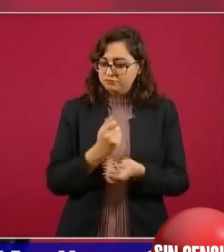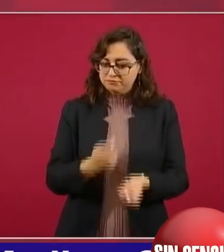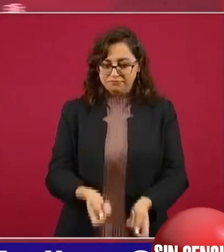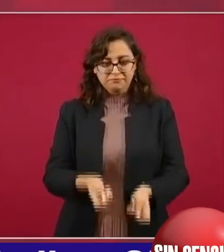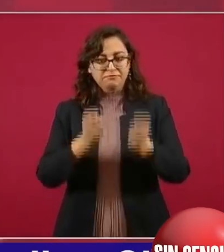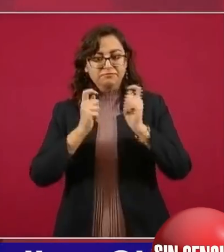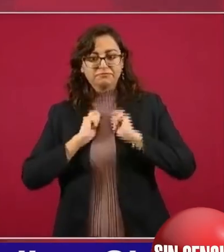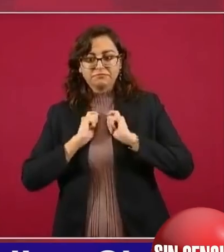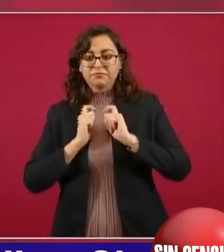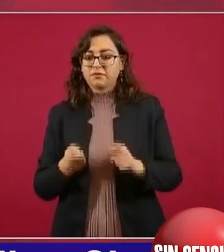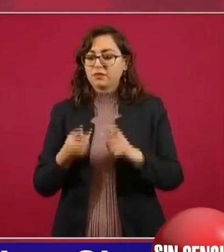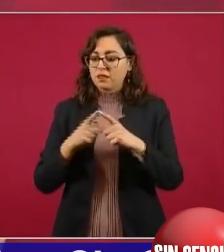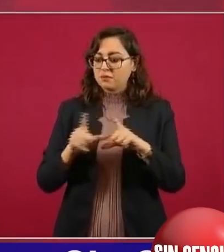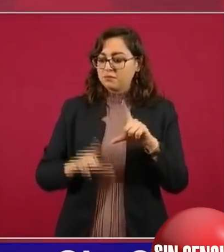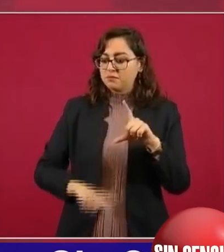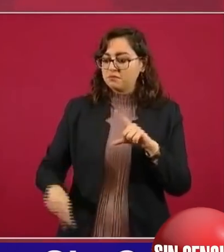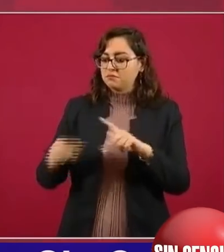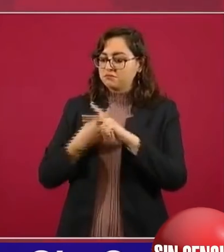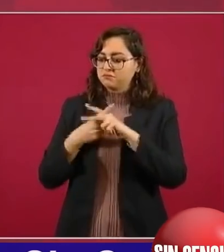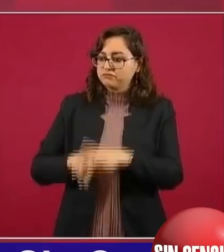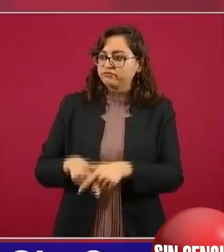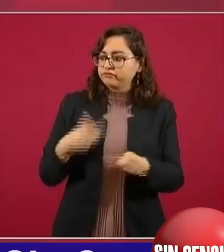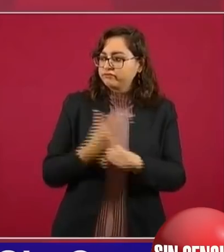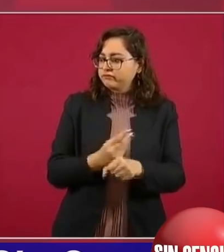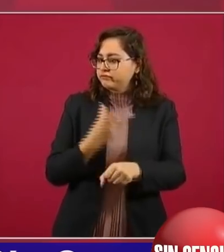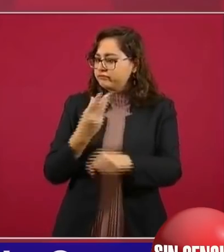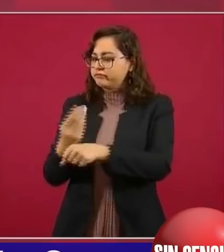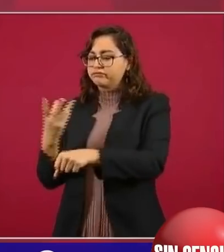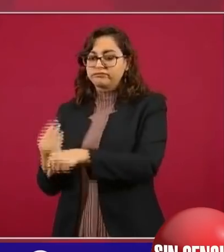se inician los cambios,